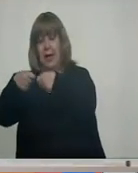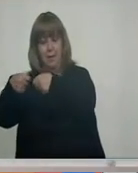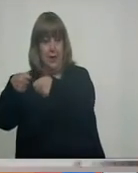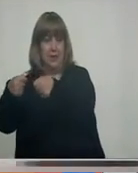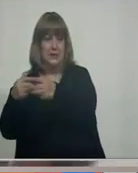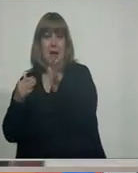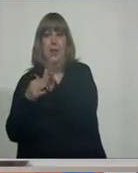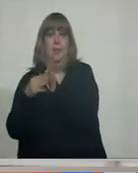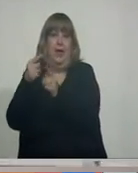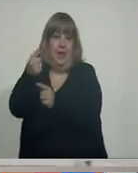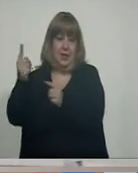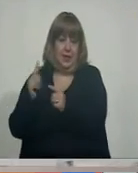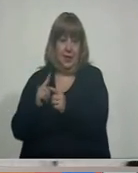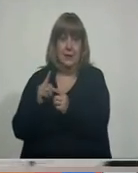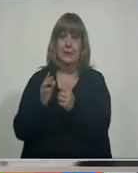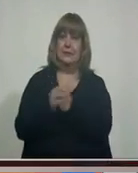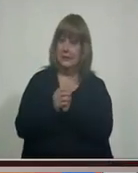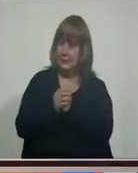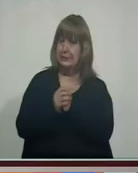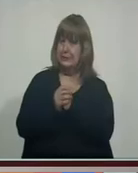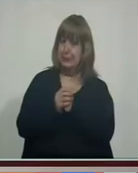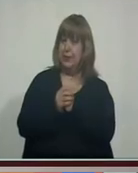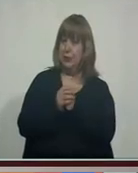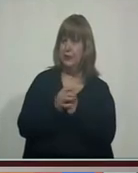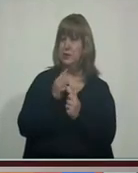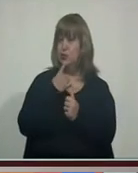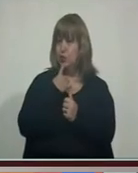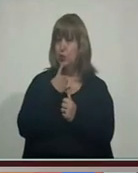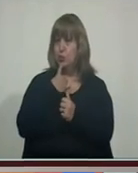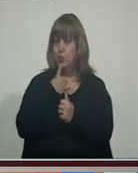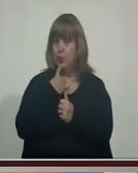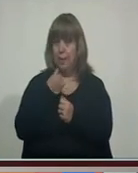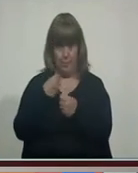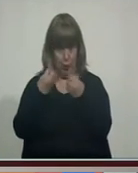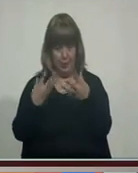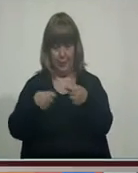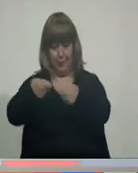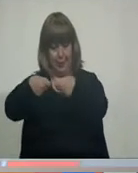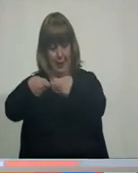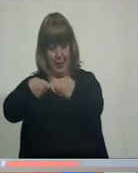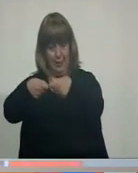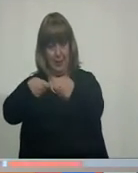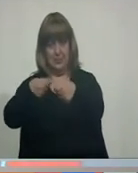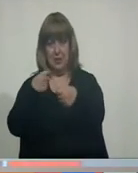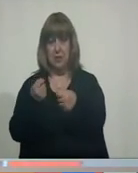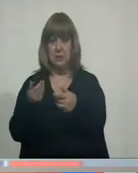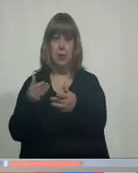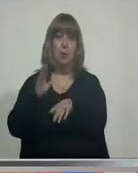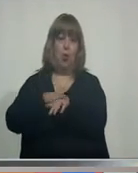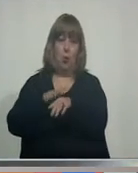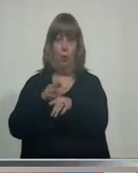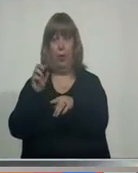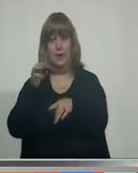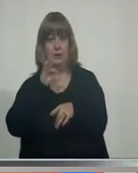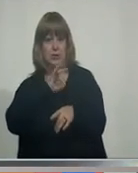en este caso parece que está en duda. ¿Por qué? Los empresarios están aduciendo mayores costos